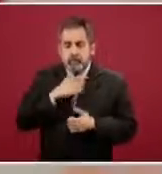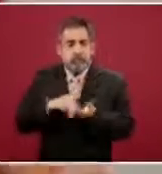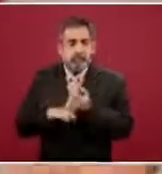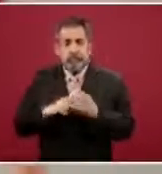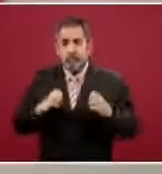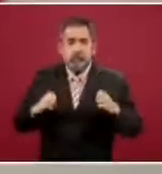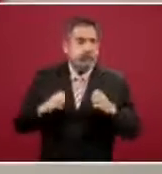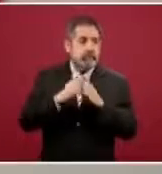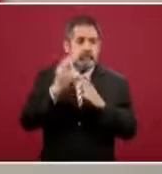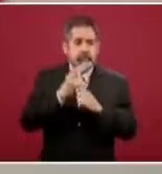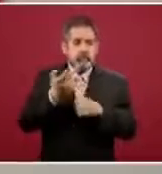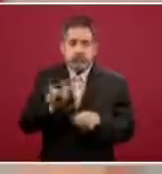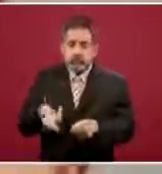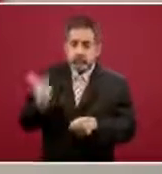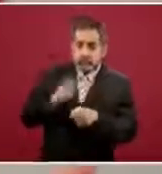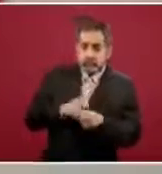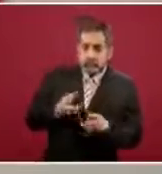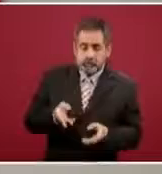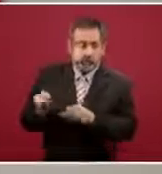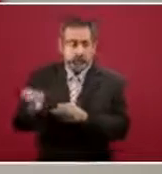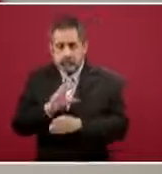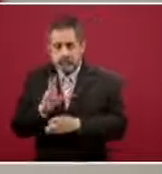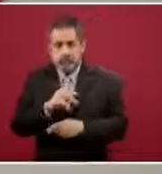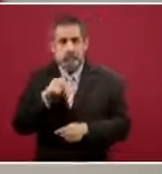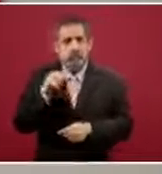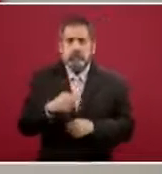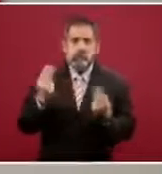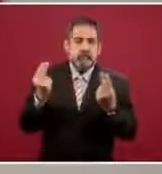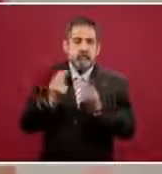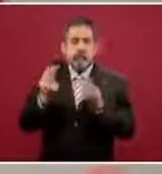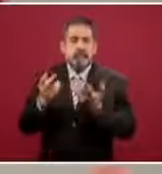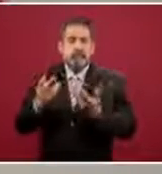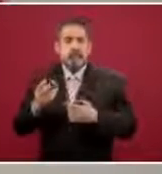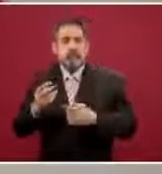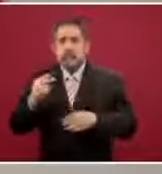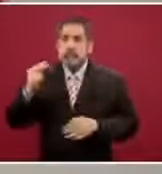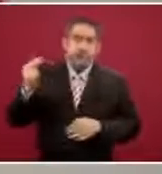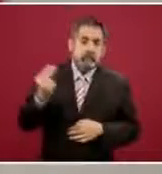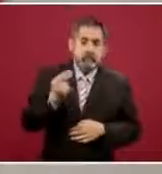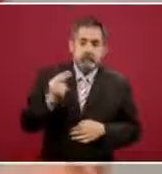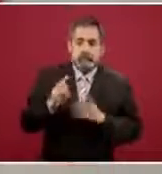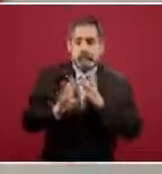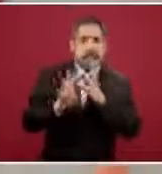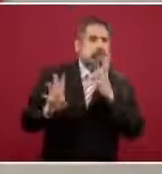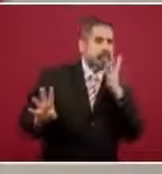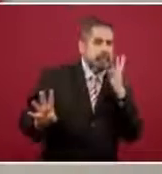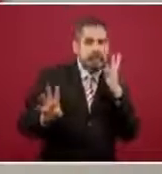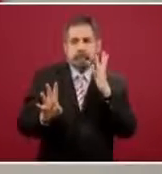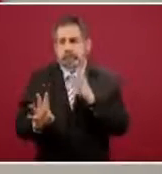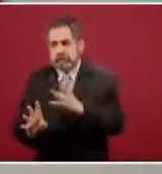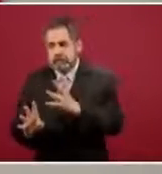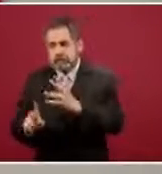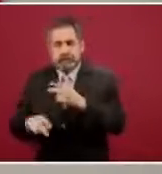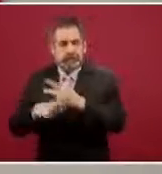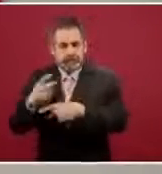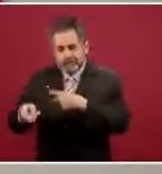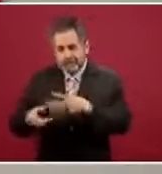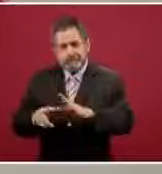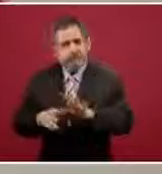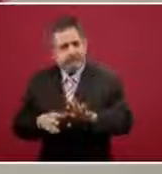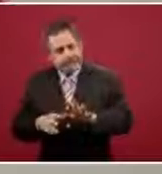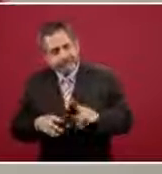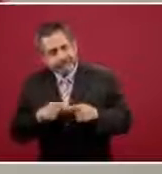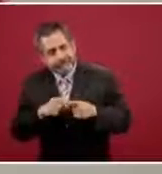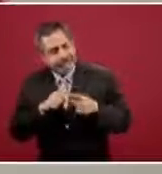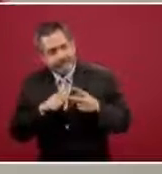de urgencias no la hospitalización pero sí el servicio de urgencias y esto precisamente revela que la gran mayoría de personas